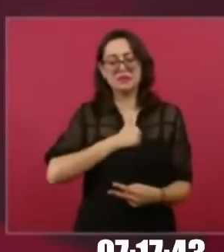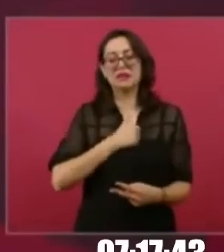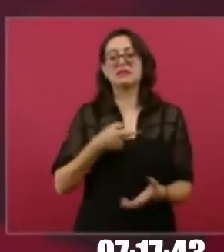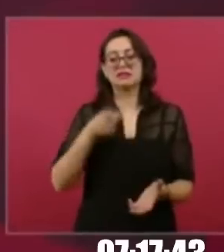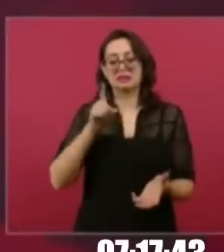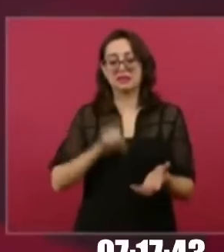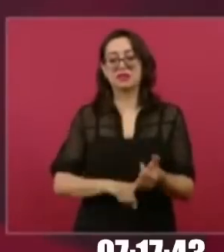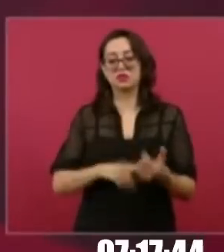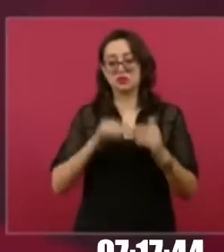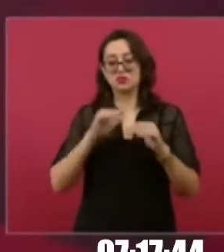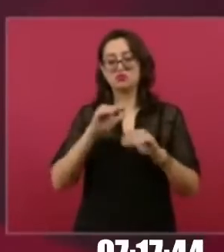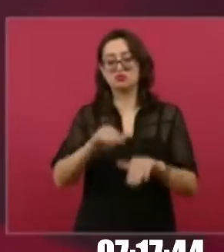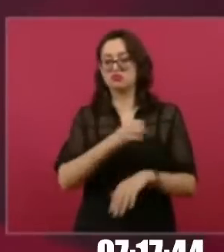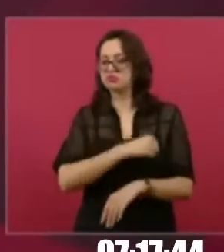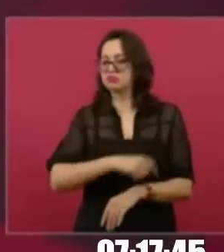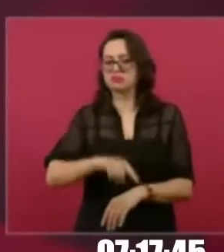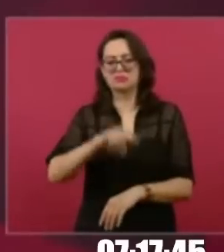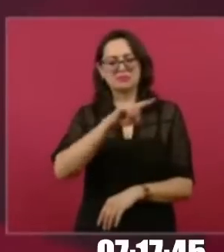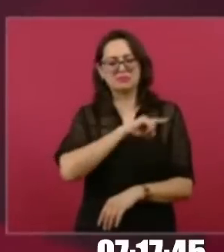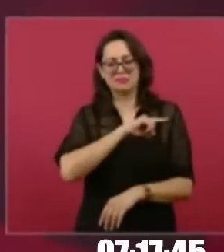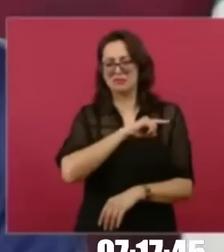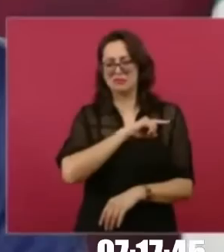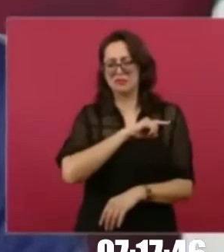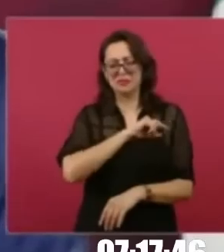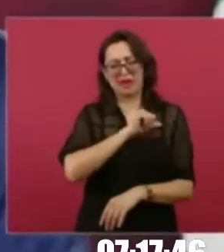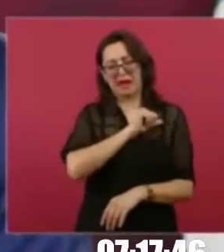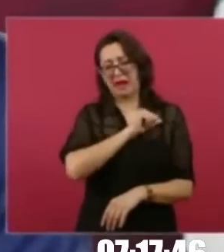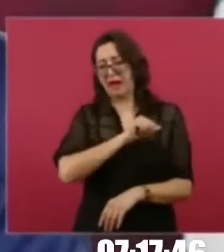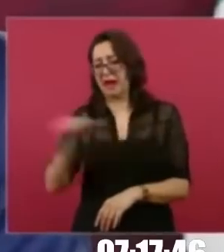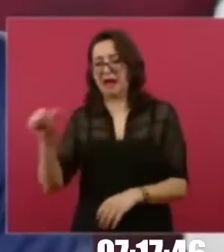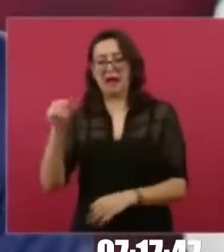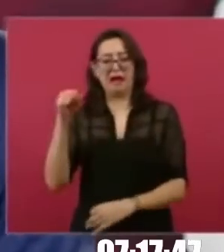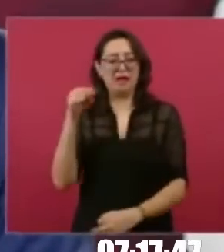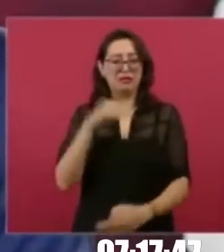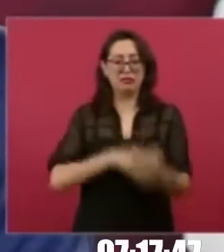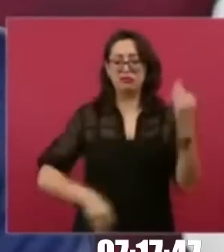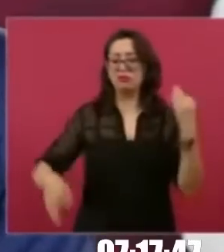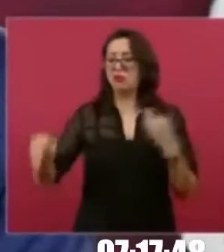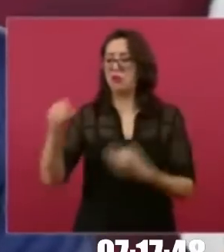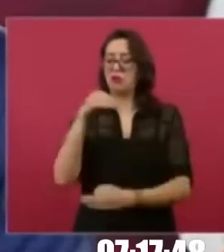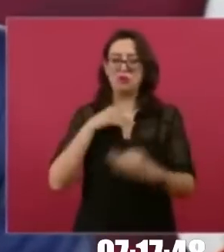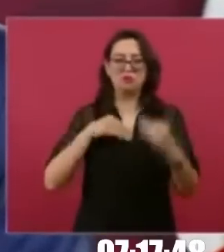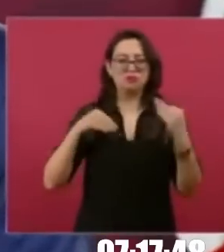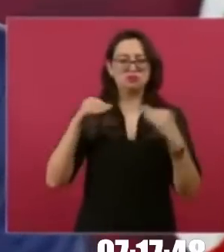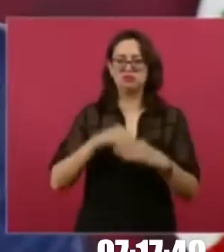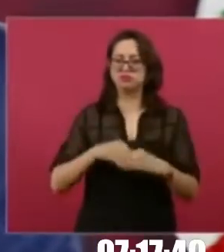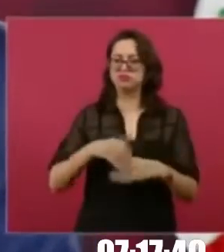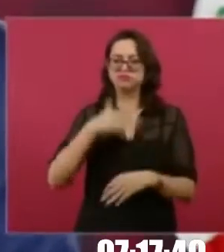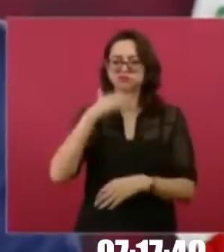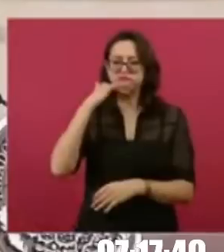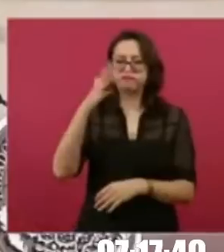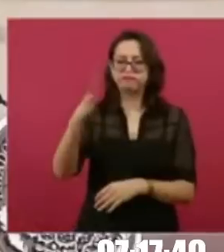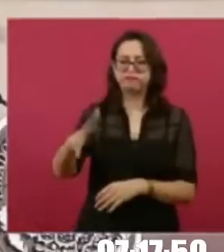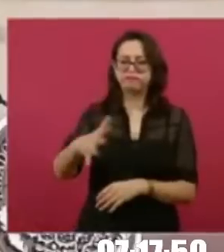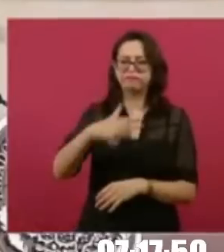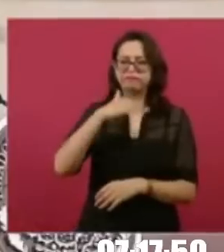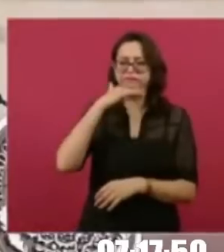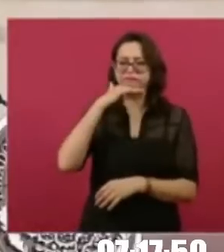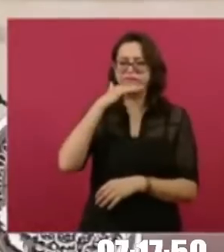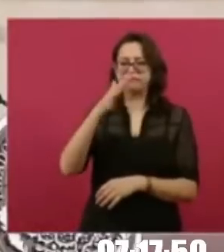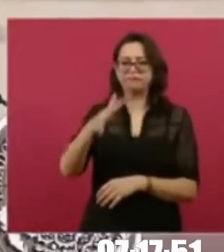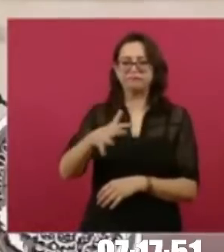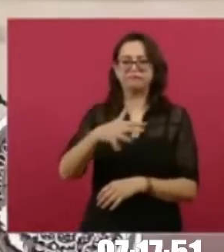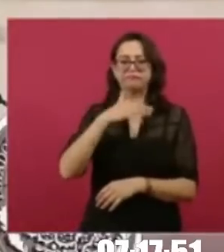en todo lo relacionado con la salud todos los trinquetes que hacían en la compra de